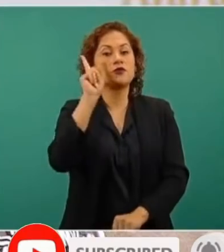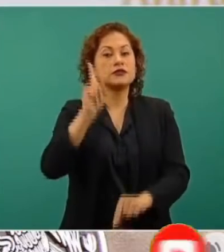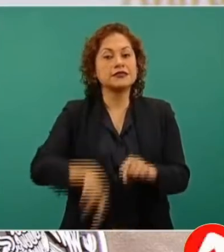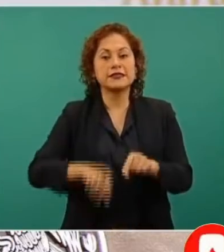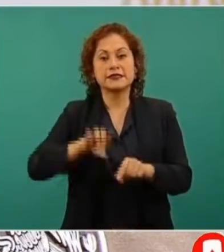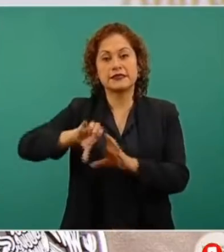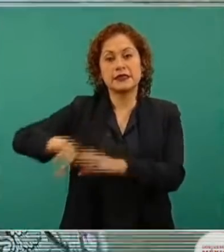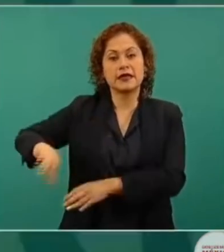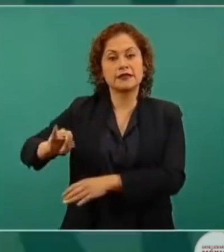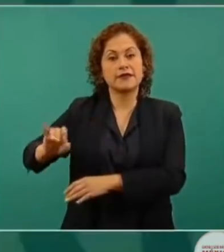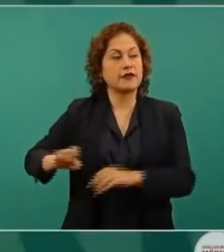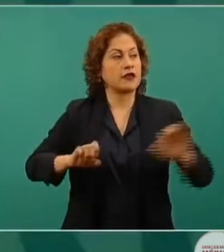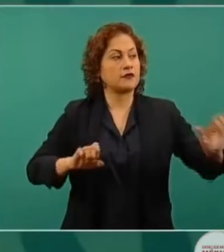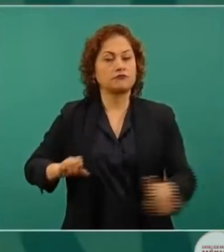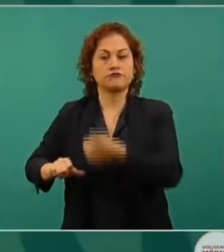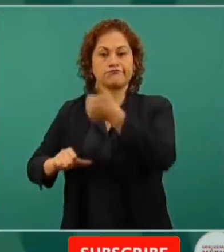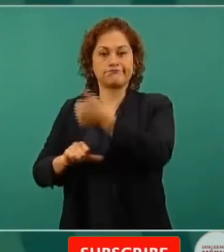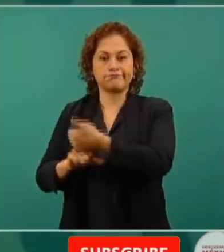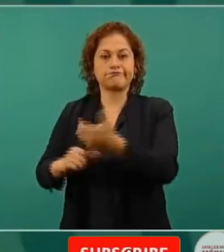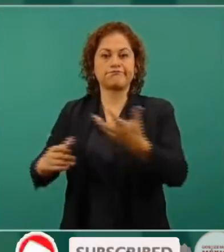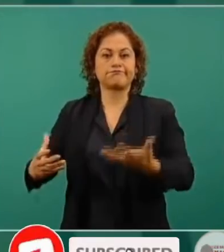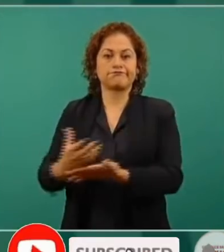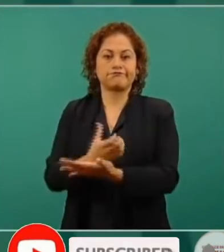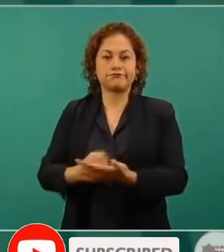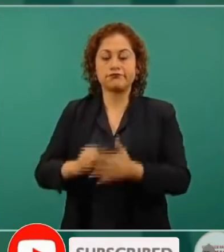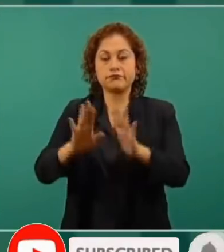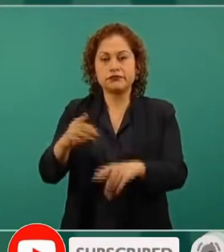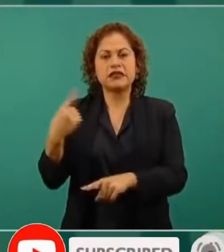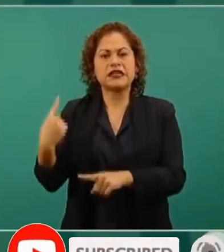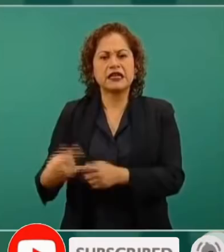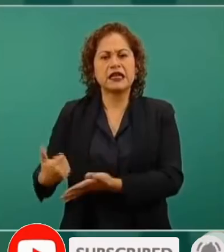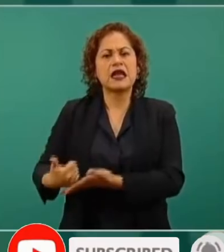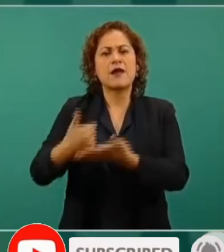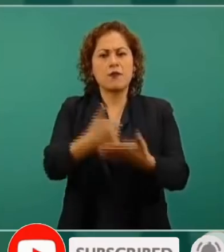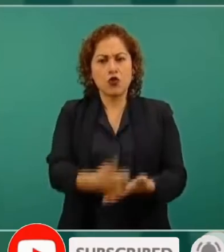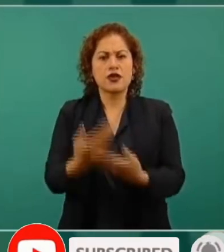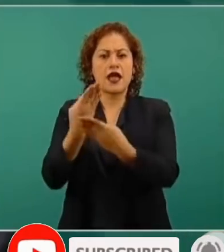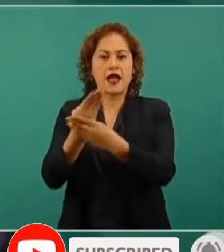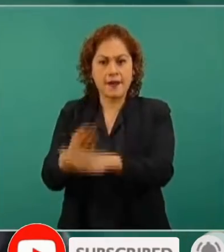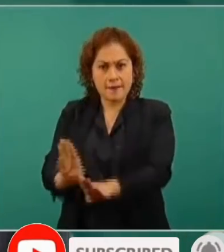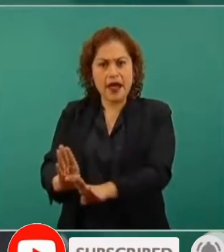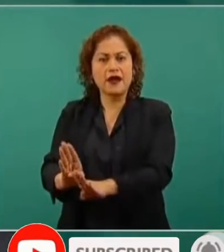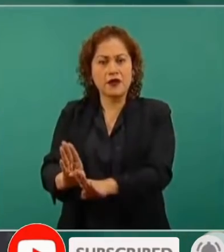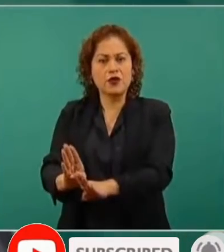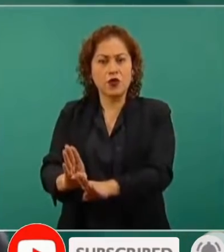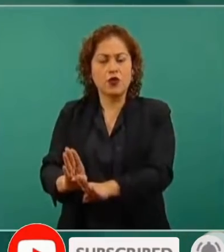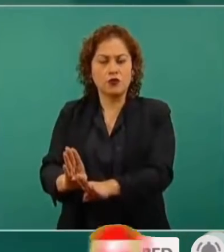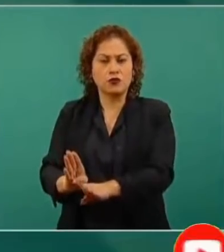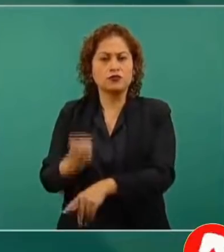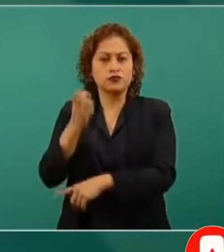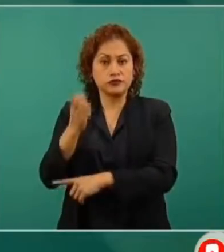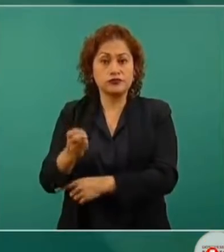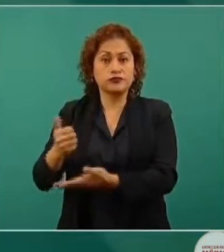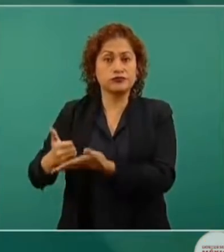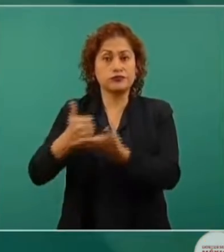Banca de Desarrollo nuestra, la Banca de Desarrollo de México, a tasas preferenciales y además con recursos de las